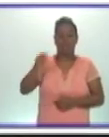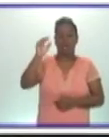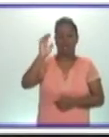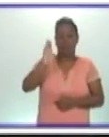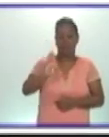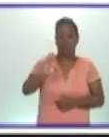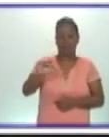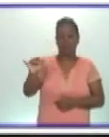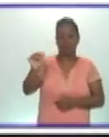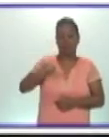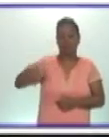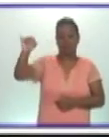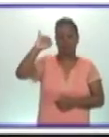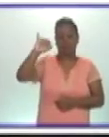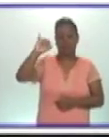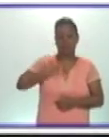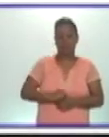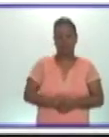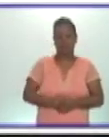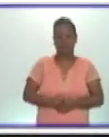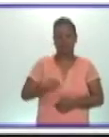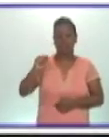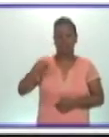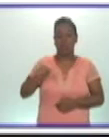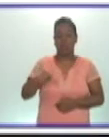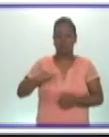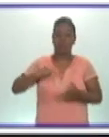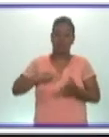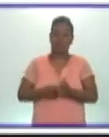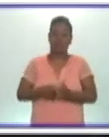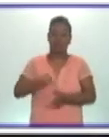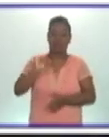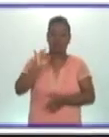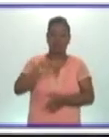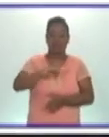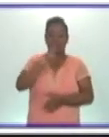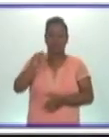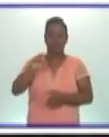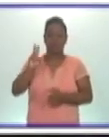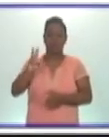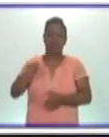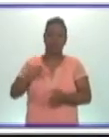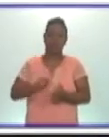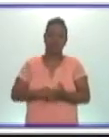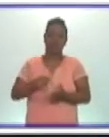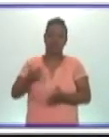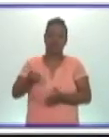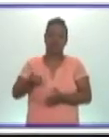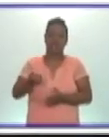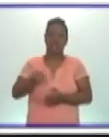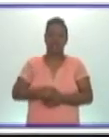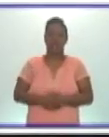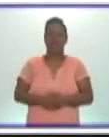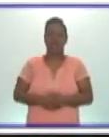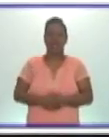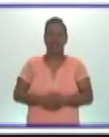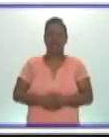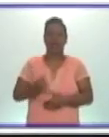ahora multiplicamos el monomio con el segundo término. Multiplicamos primero los